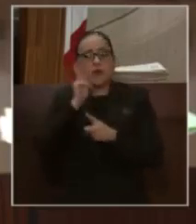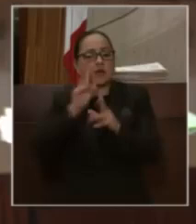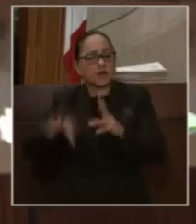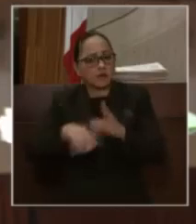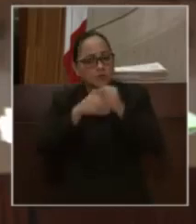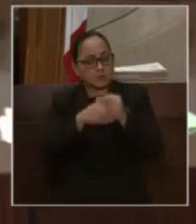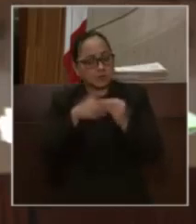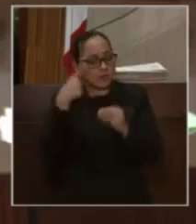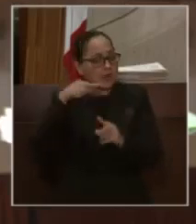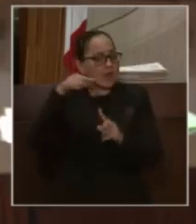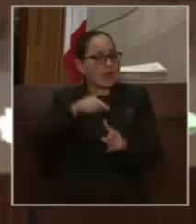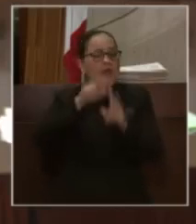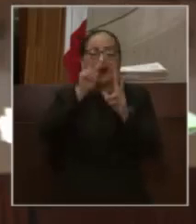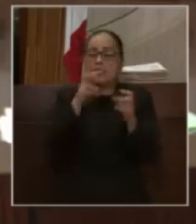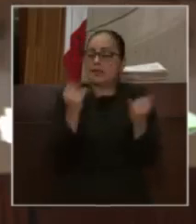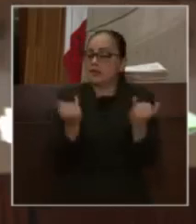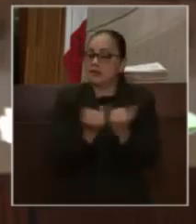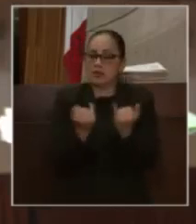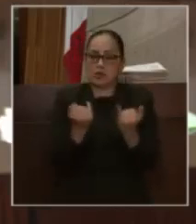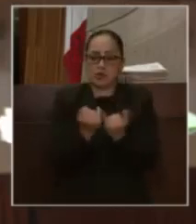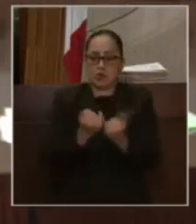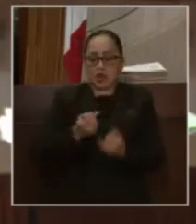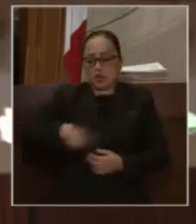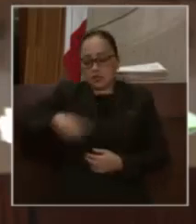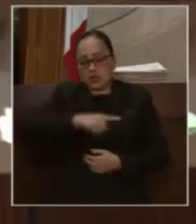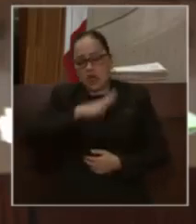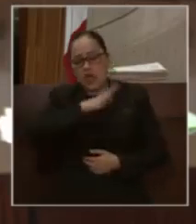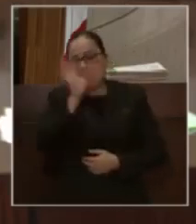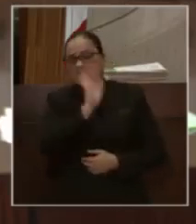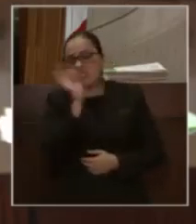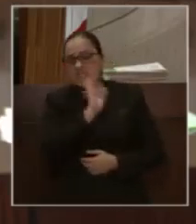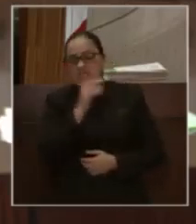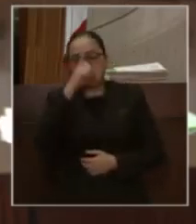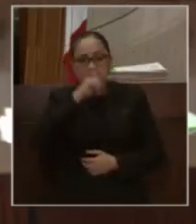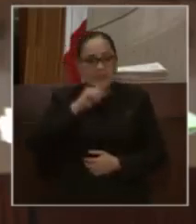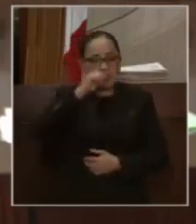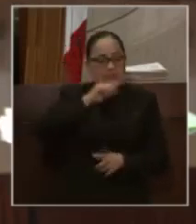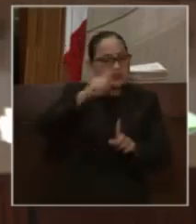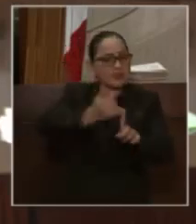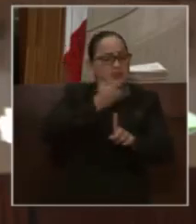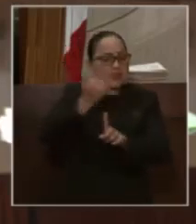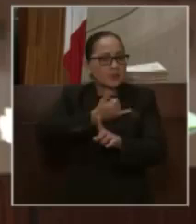tenían que ver con estas presuntas irregularidades. Y lo cierto